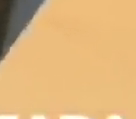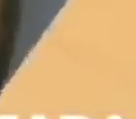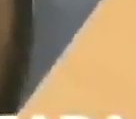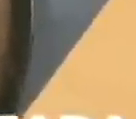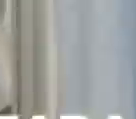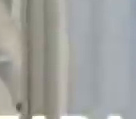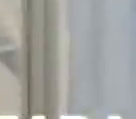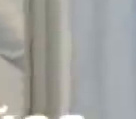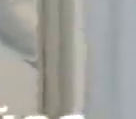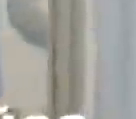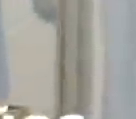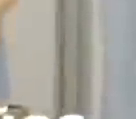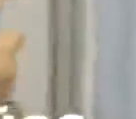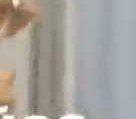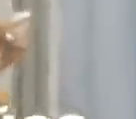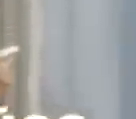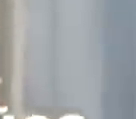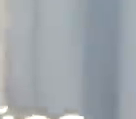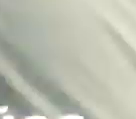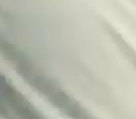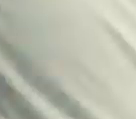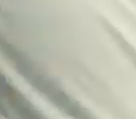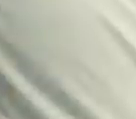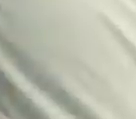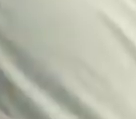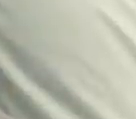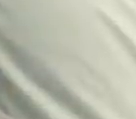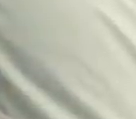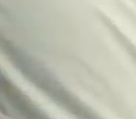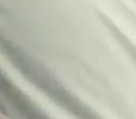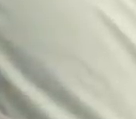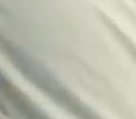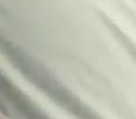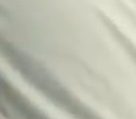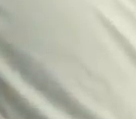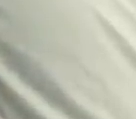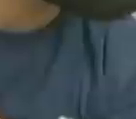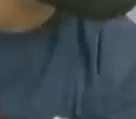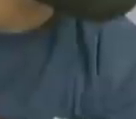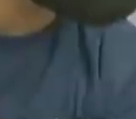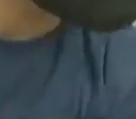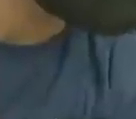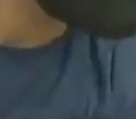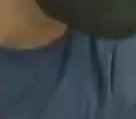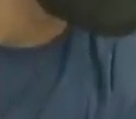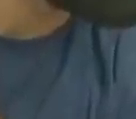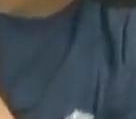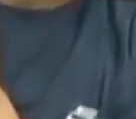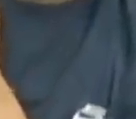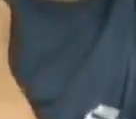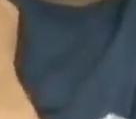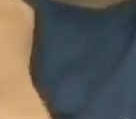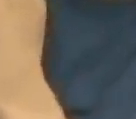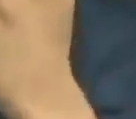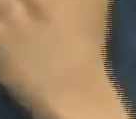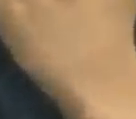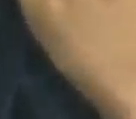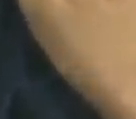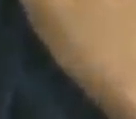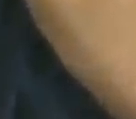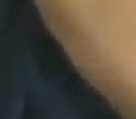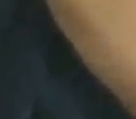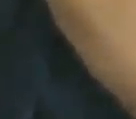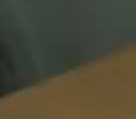de la población inmunizada y mayores de 18 años pueden acudir a los puntos de vacunación sin previa cita. Un